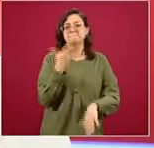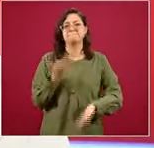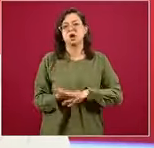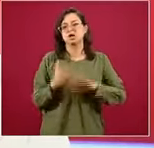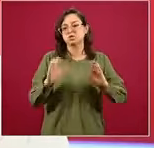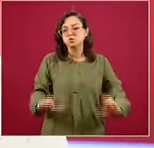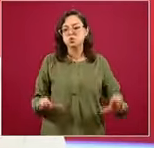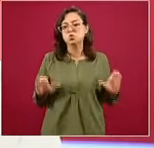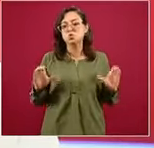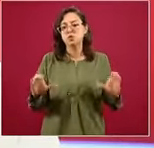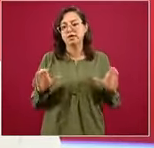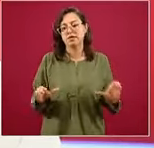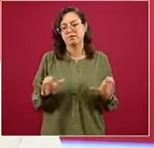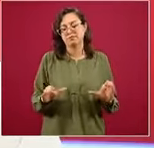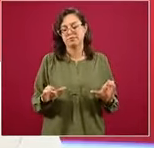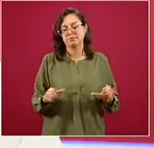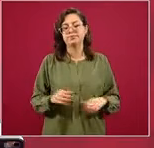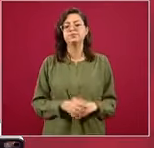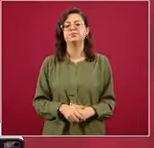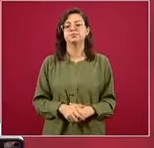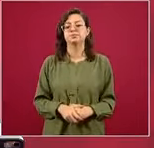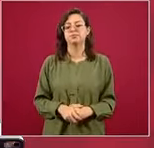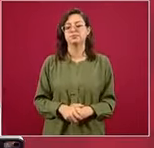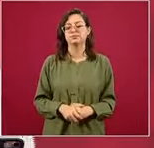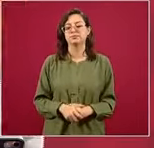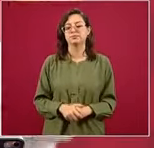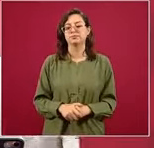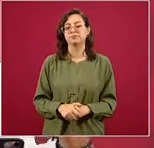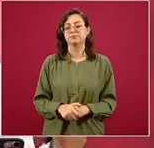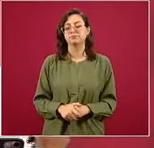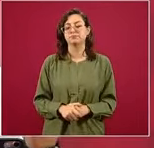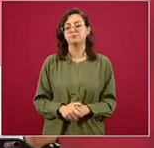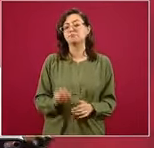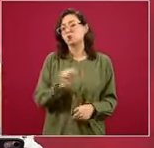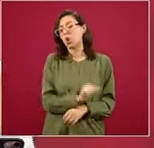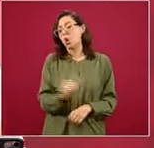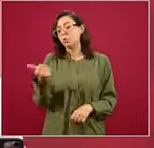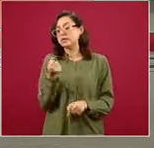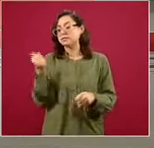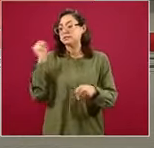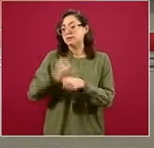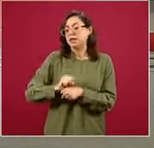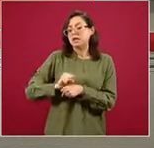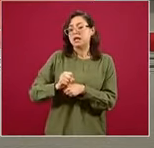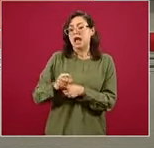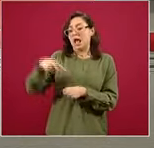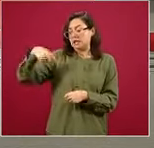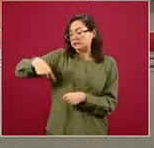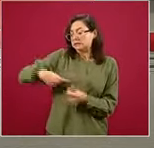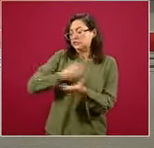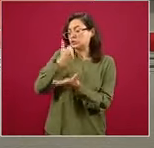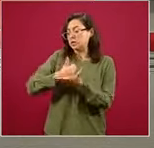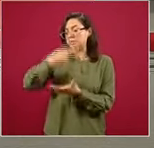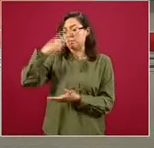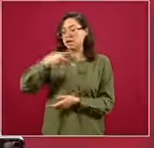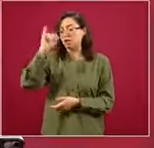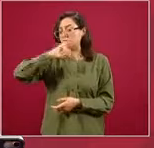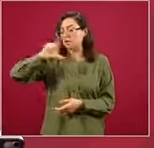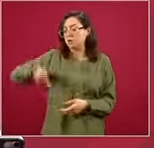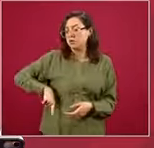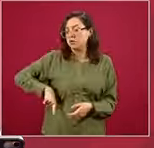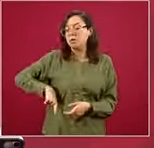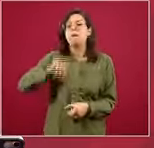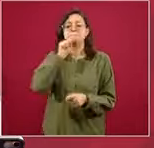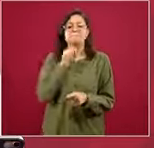la población de Baja California. En otras semanas previas, la doctora Sheinbaum, jefa de gobierno de la Ciudad de México, lo hizo